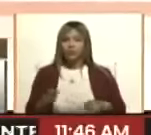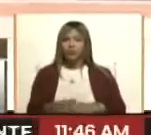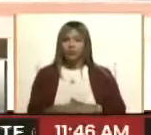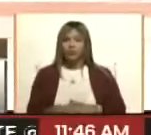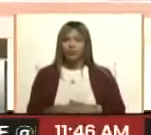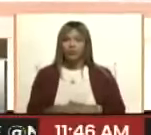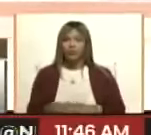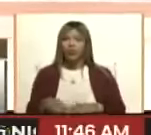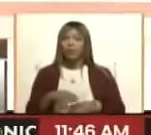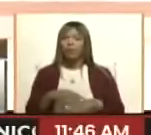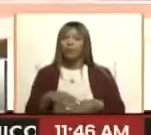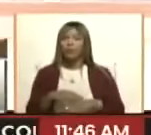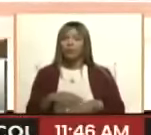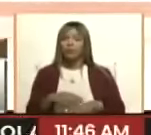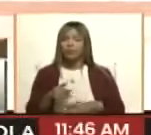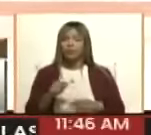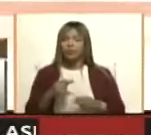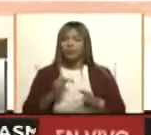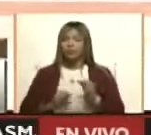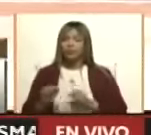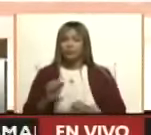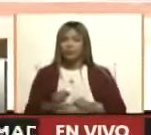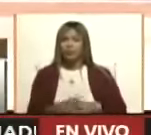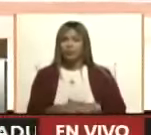y ministro del Poder Popular para la Defensa.